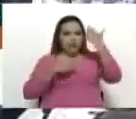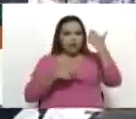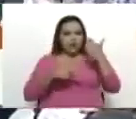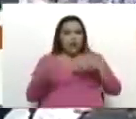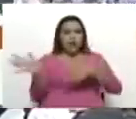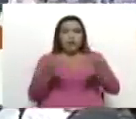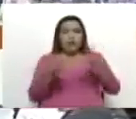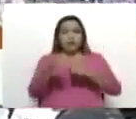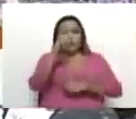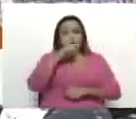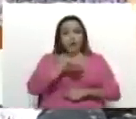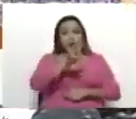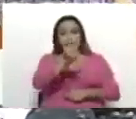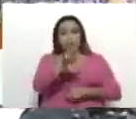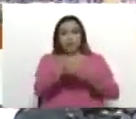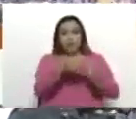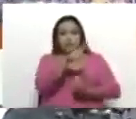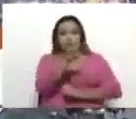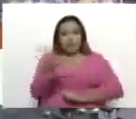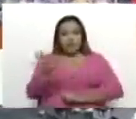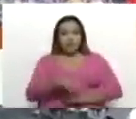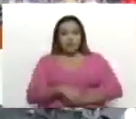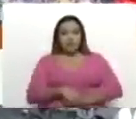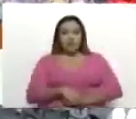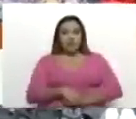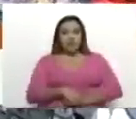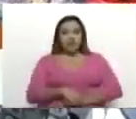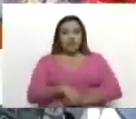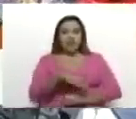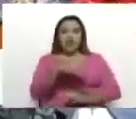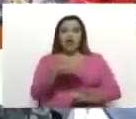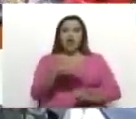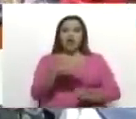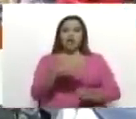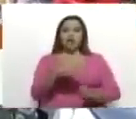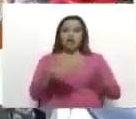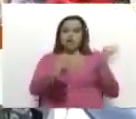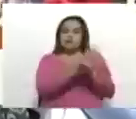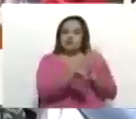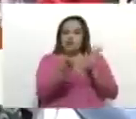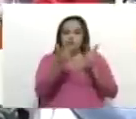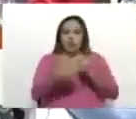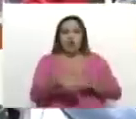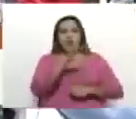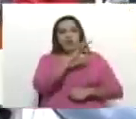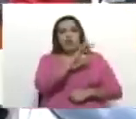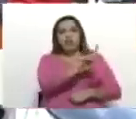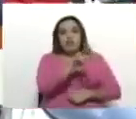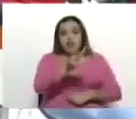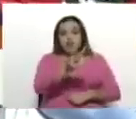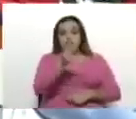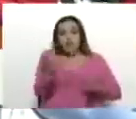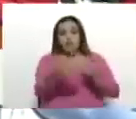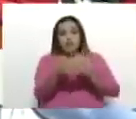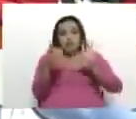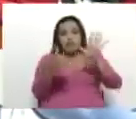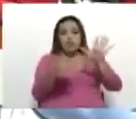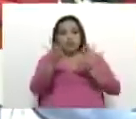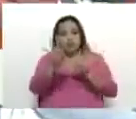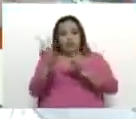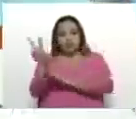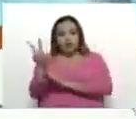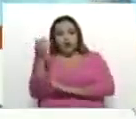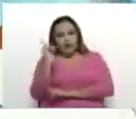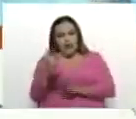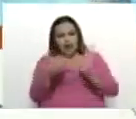bendita orden Trece mil seiscientos noventa y dos Por qué será el año de las elecciones parlamentarias y ahí está plenamente dibujado